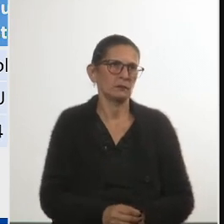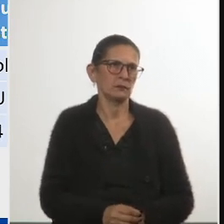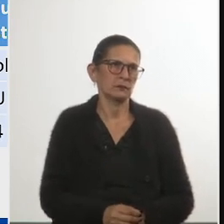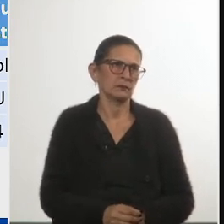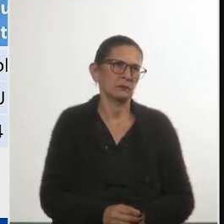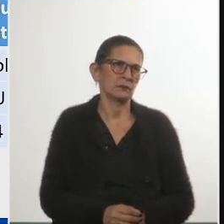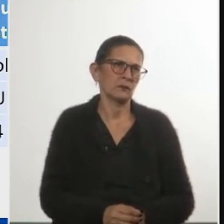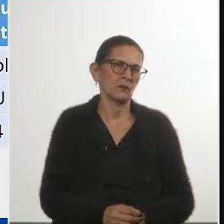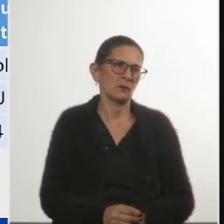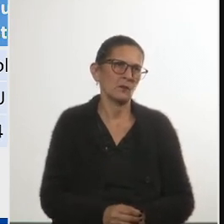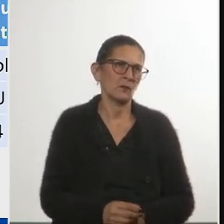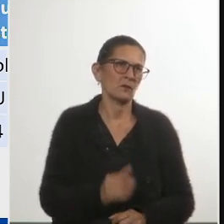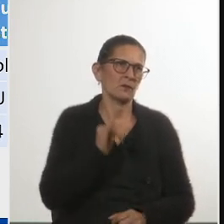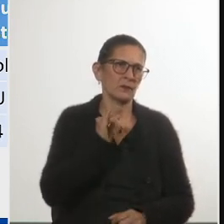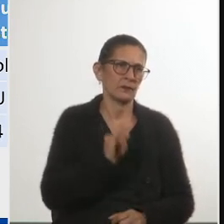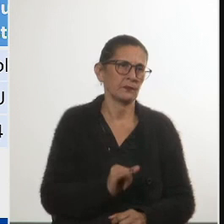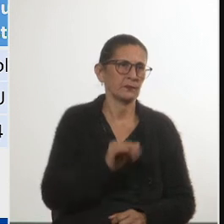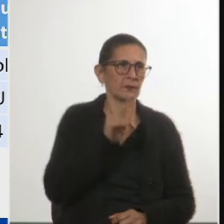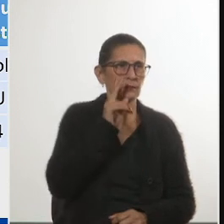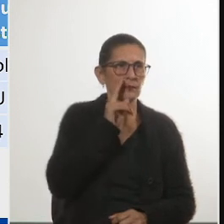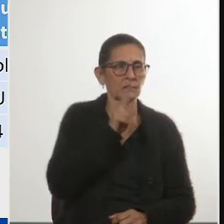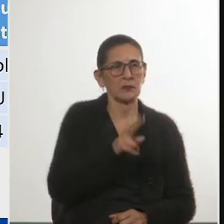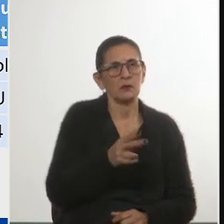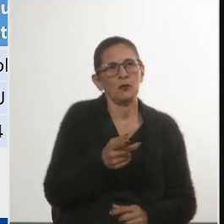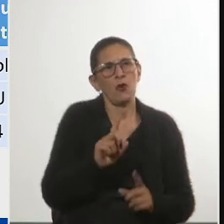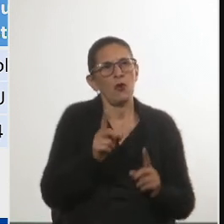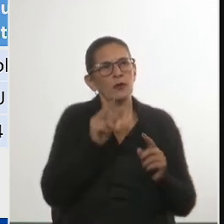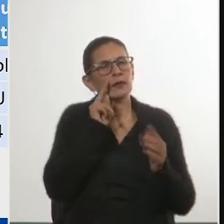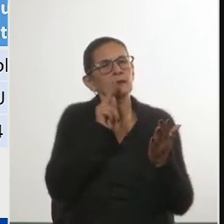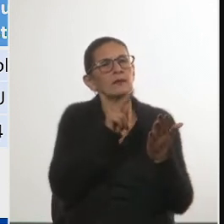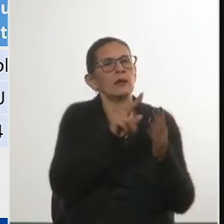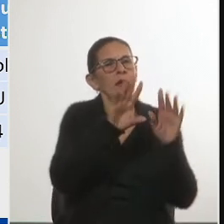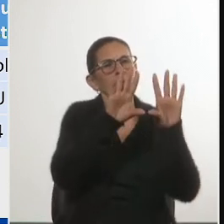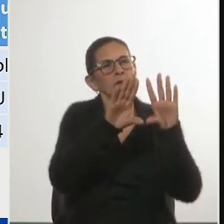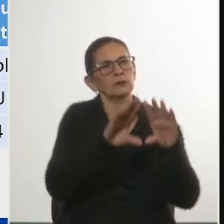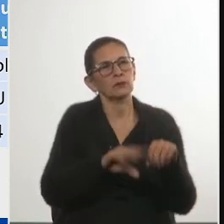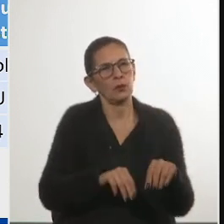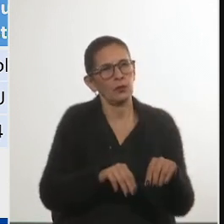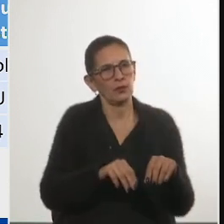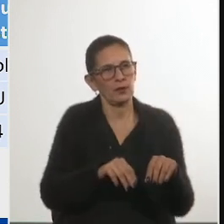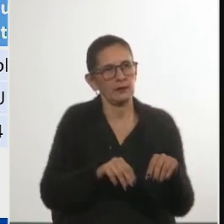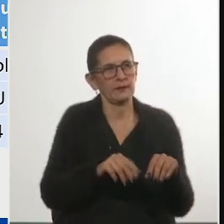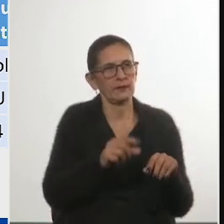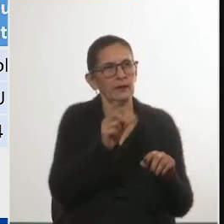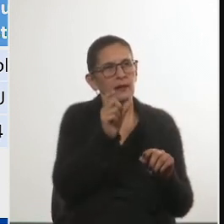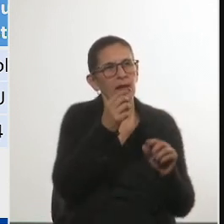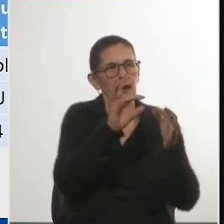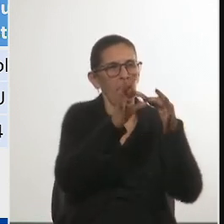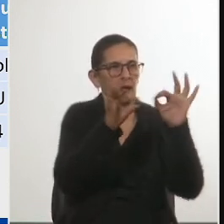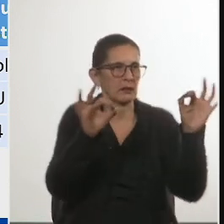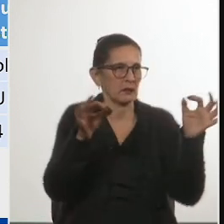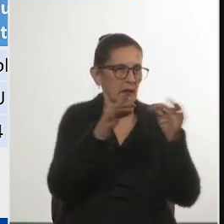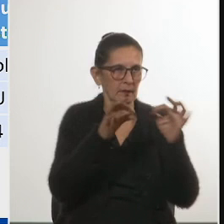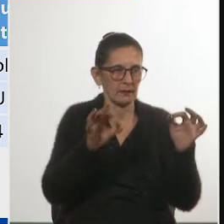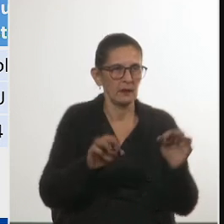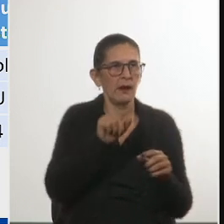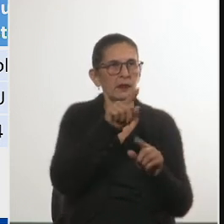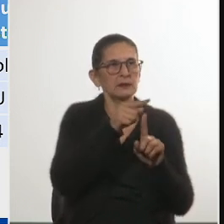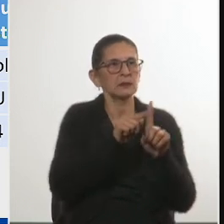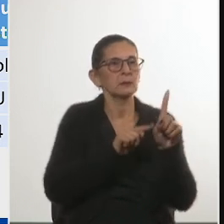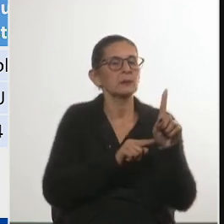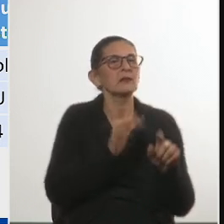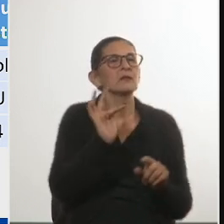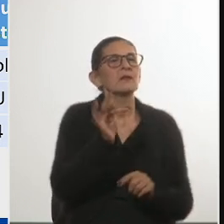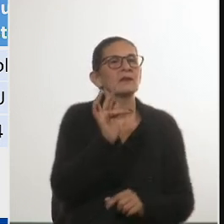Próxima diapositiva. Si bien no voy a pretender que vean las letras, ese mes es el